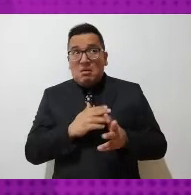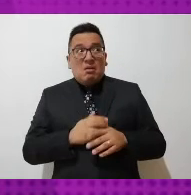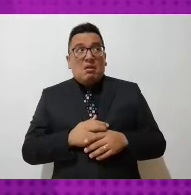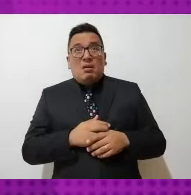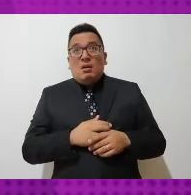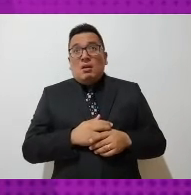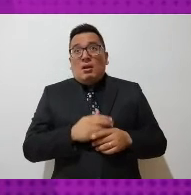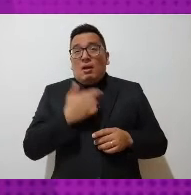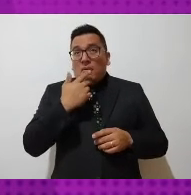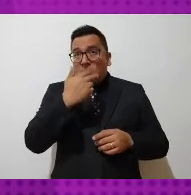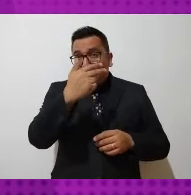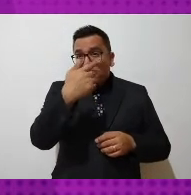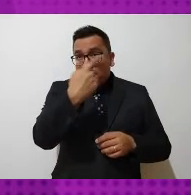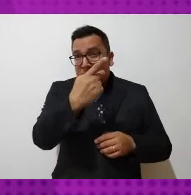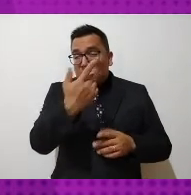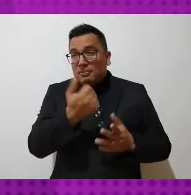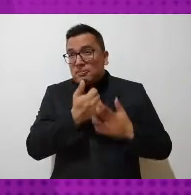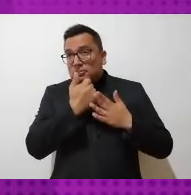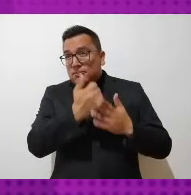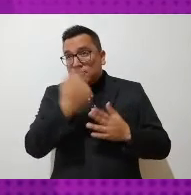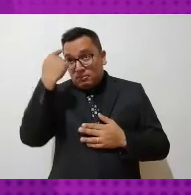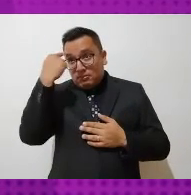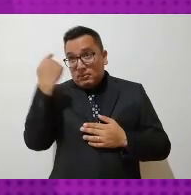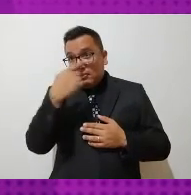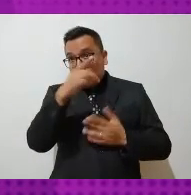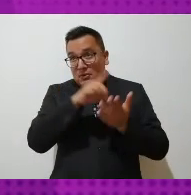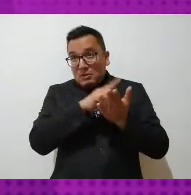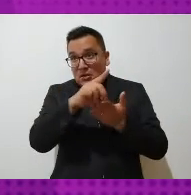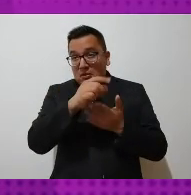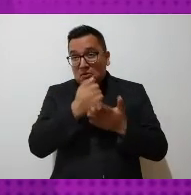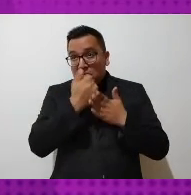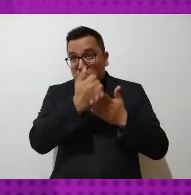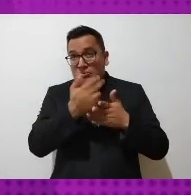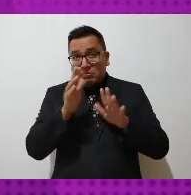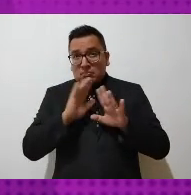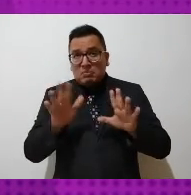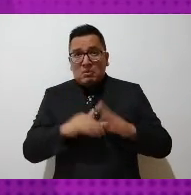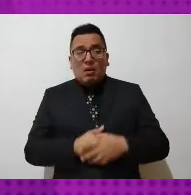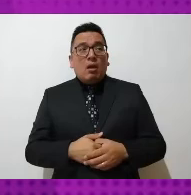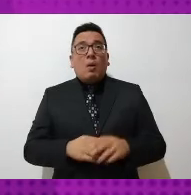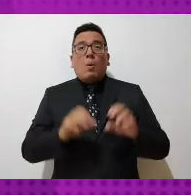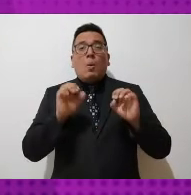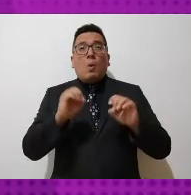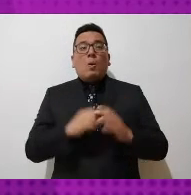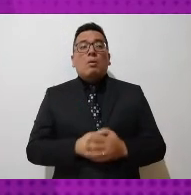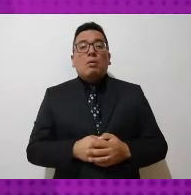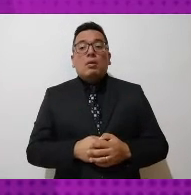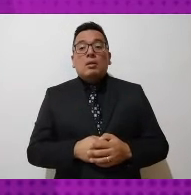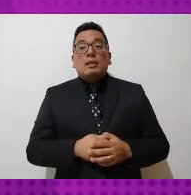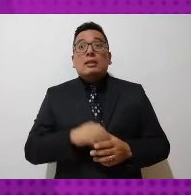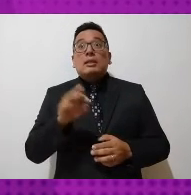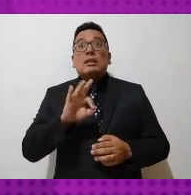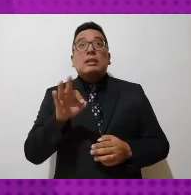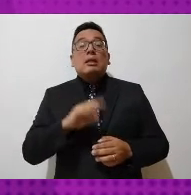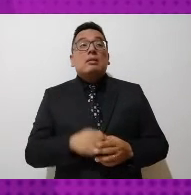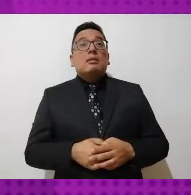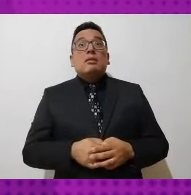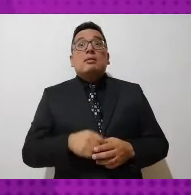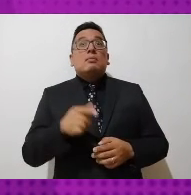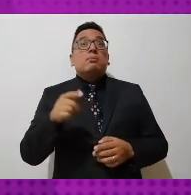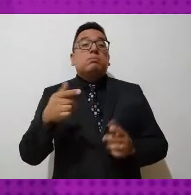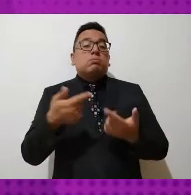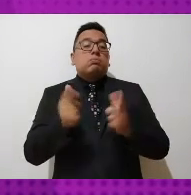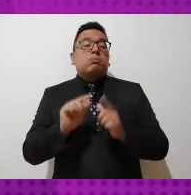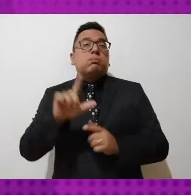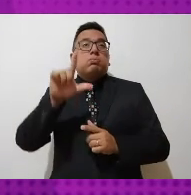haber mejores herramientas para defender sus derechos político-electorales o que va a disminuir la violencia y los crímenes de